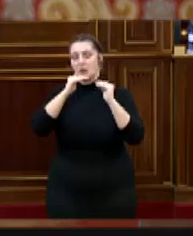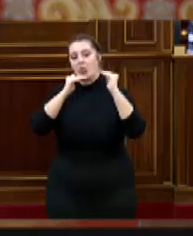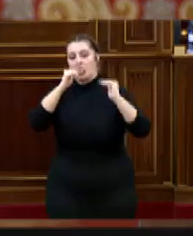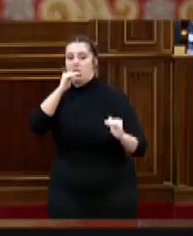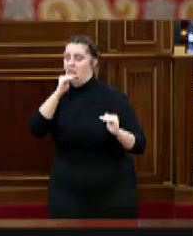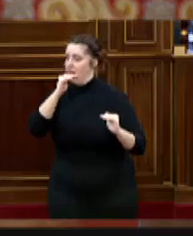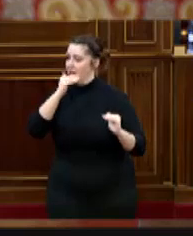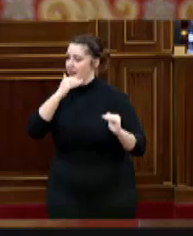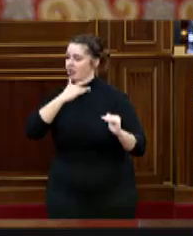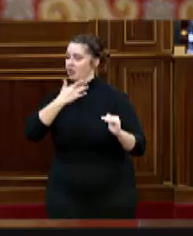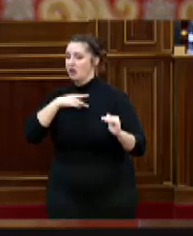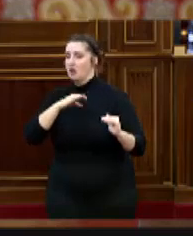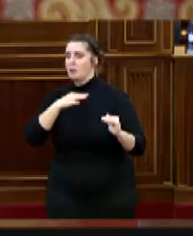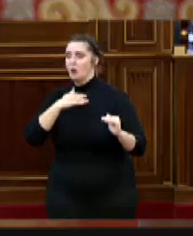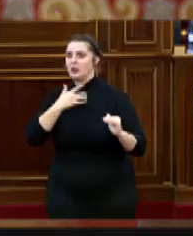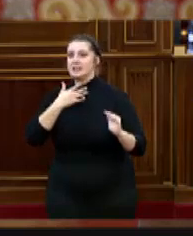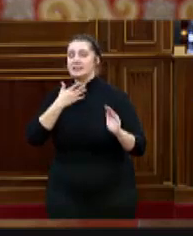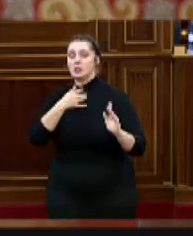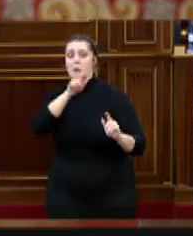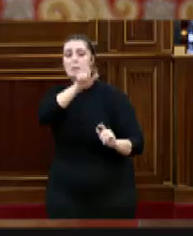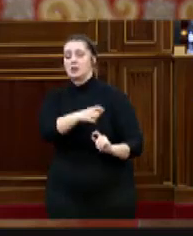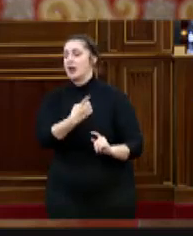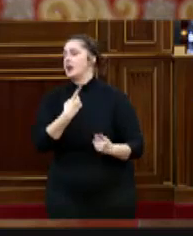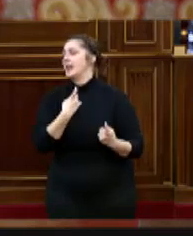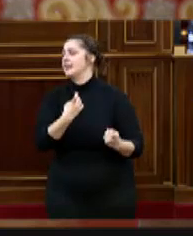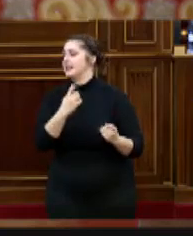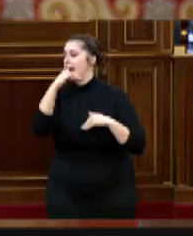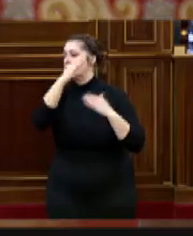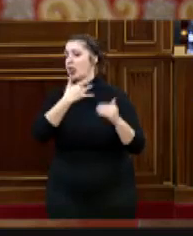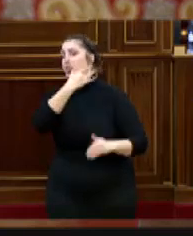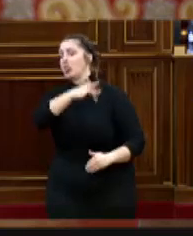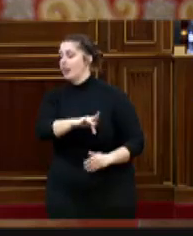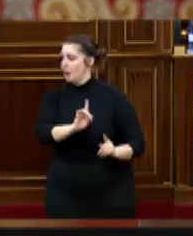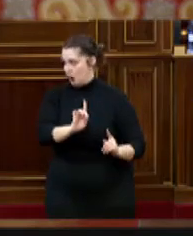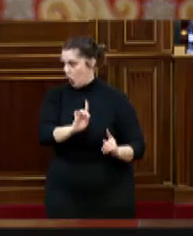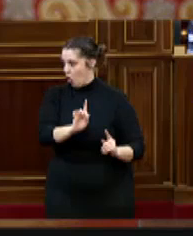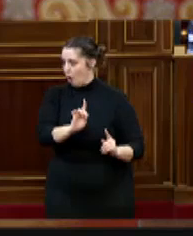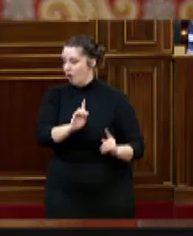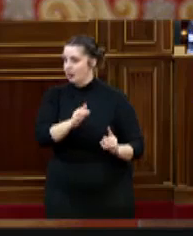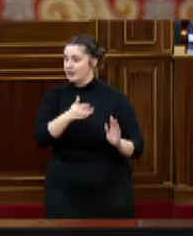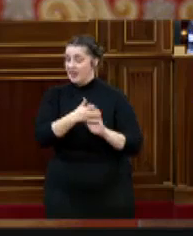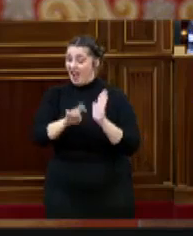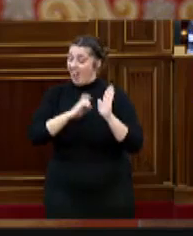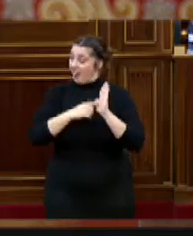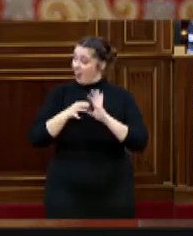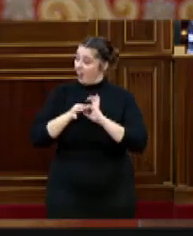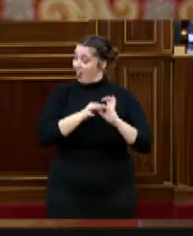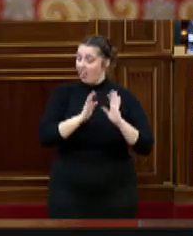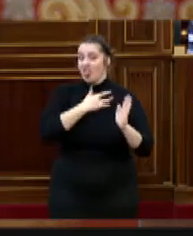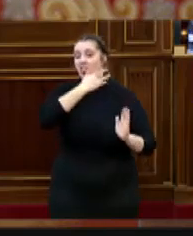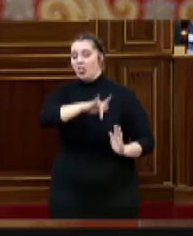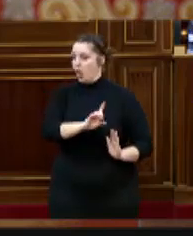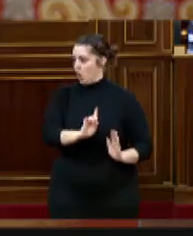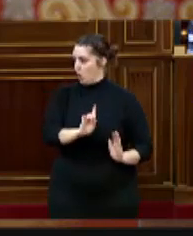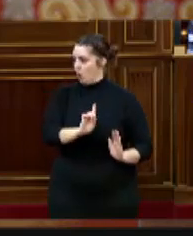una Atalaya hacia hacia el que necesita esa atención no se trata en la ley de seguir esta